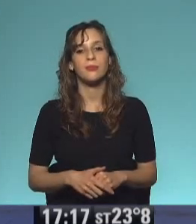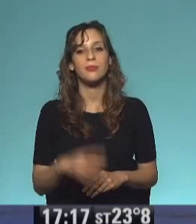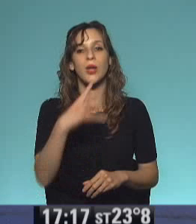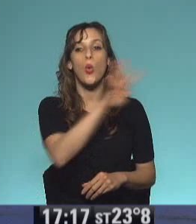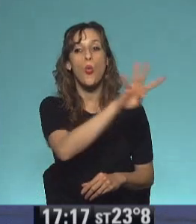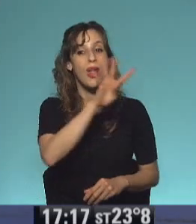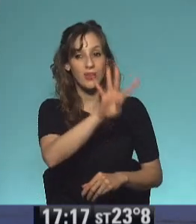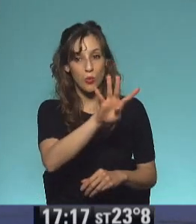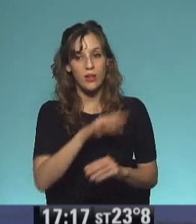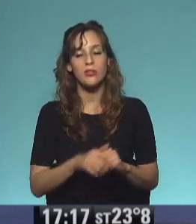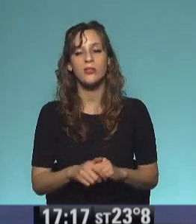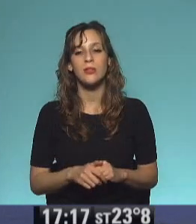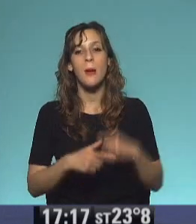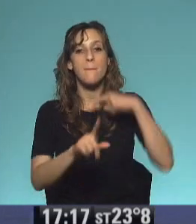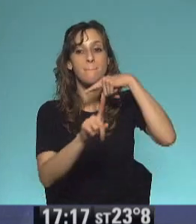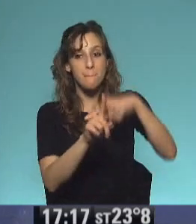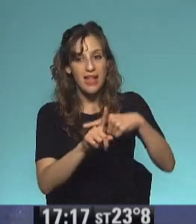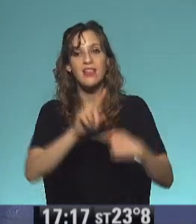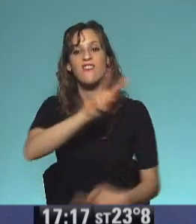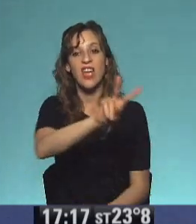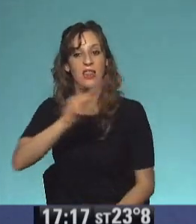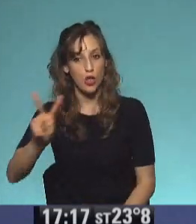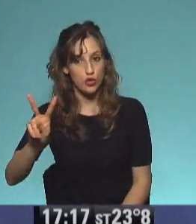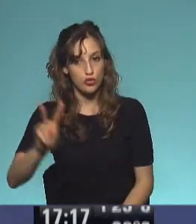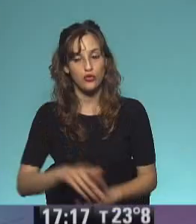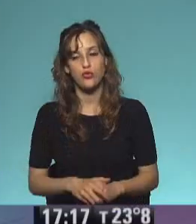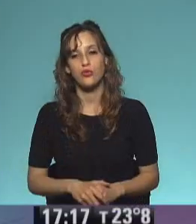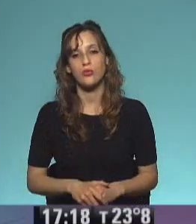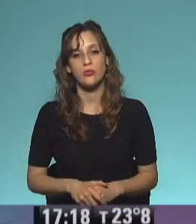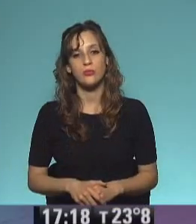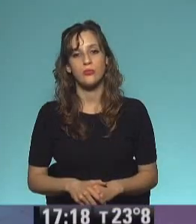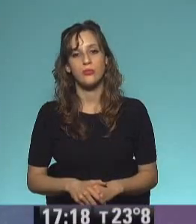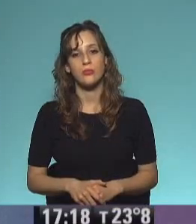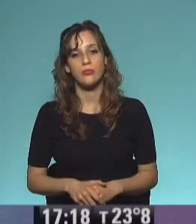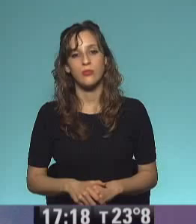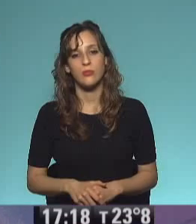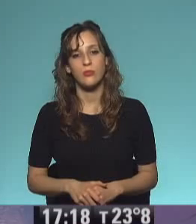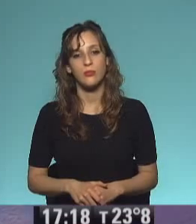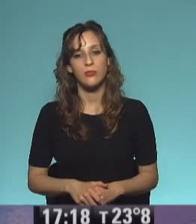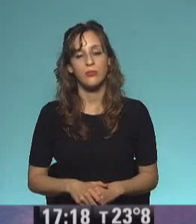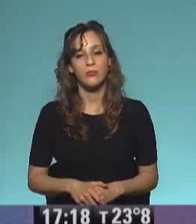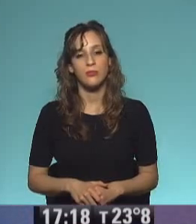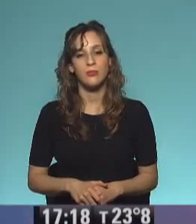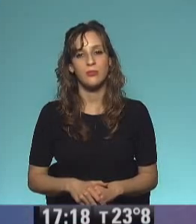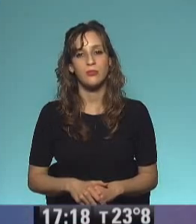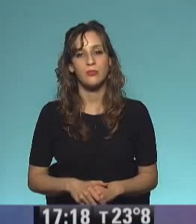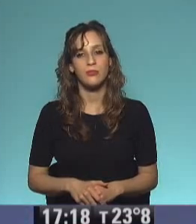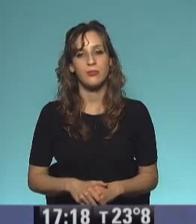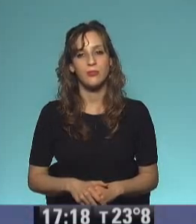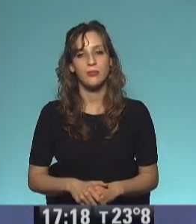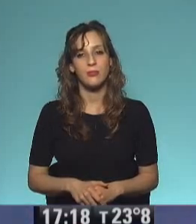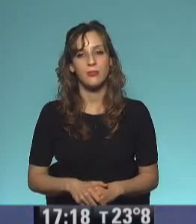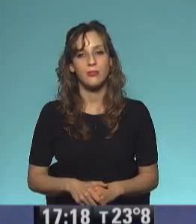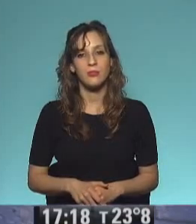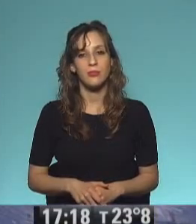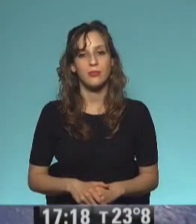44 más 22. 44 más 22. Bueno, mientras voy pasando la voy pensando. 44